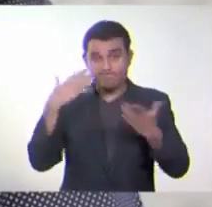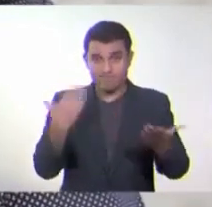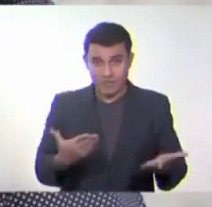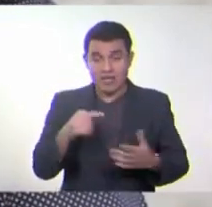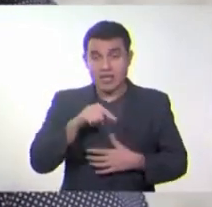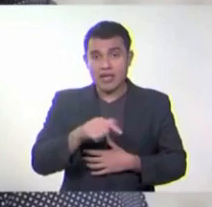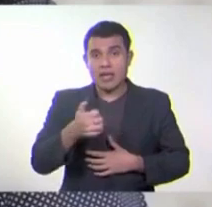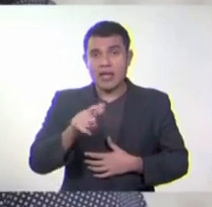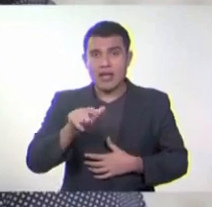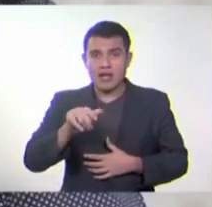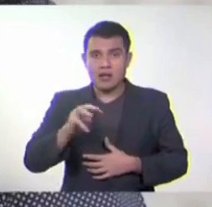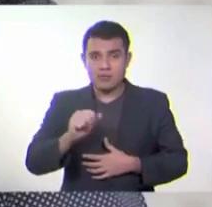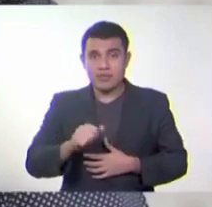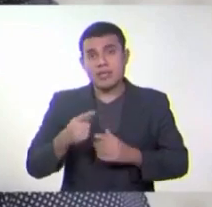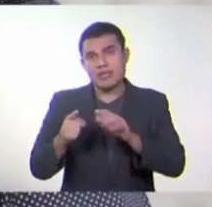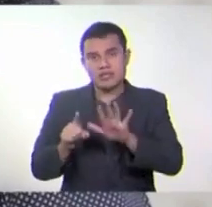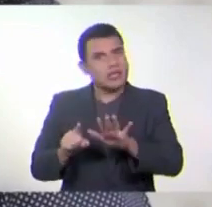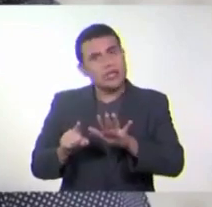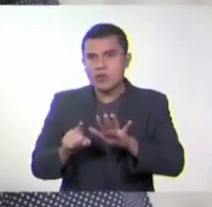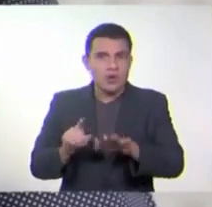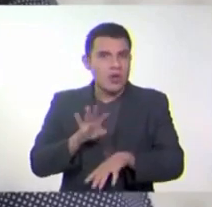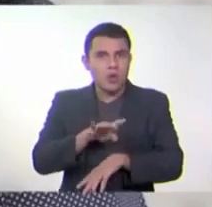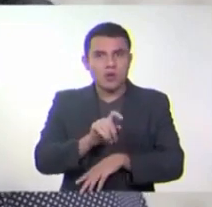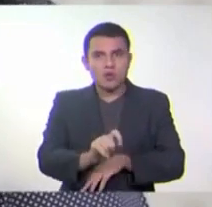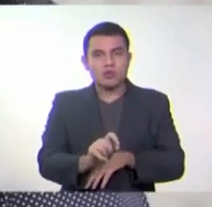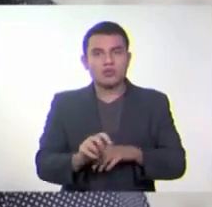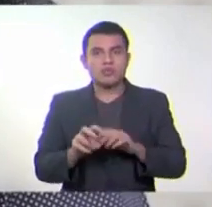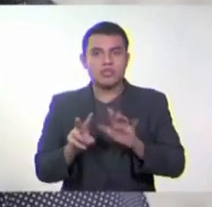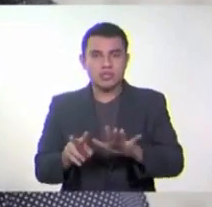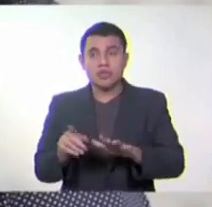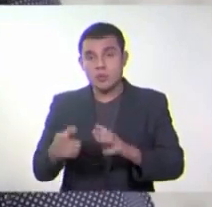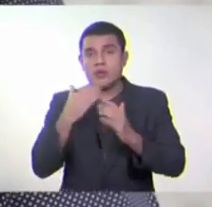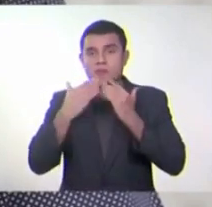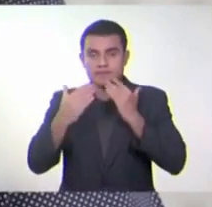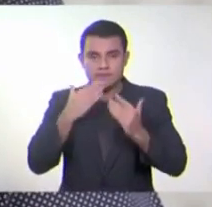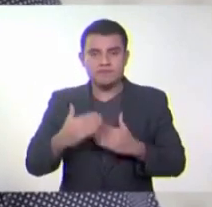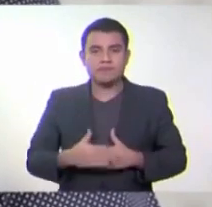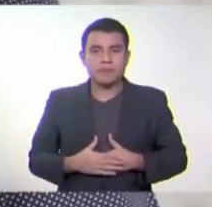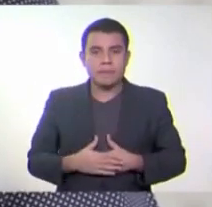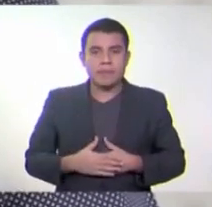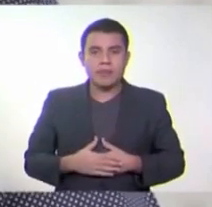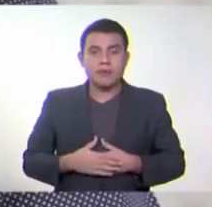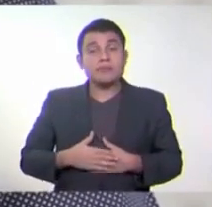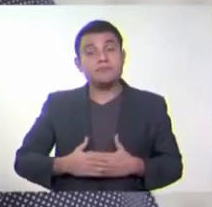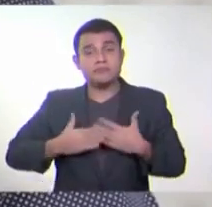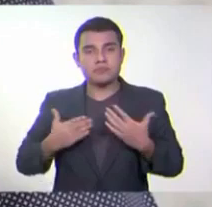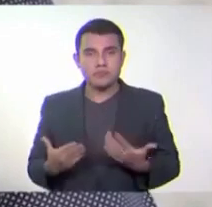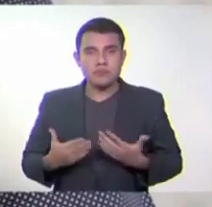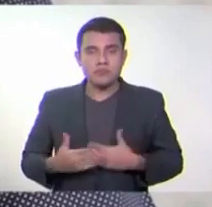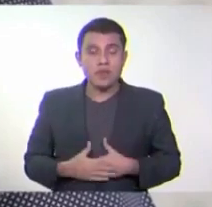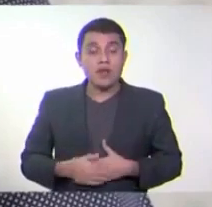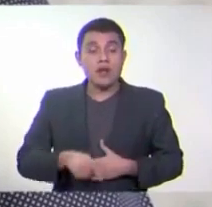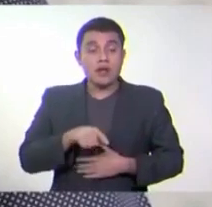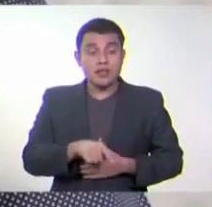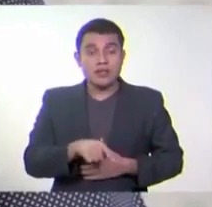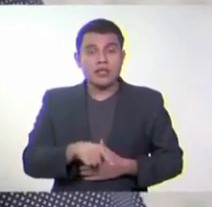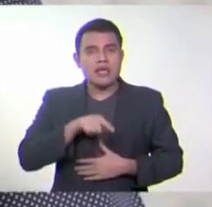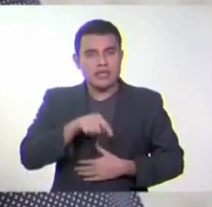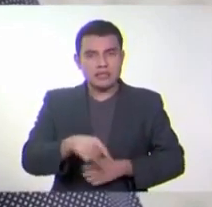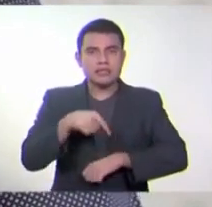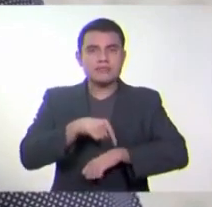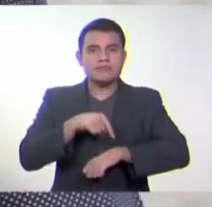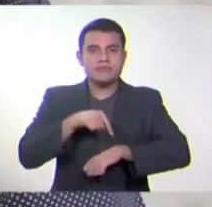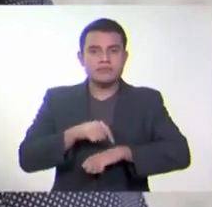galio era de 6 y no de 4.7 como él decía. Entonces, fue allí, en ese